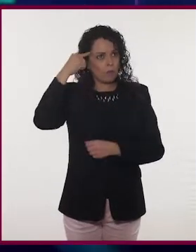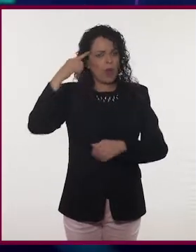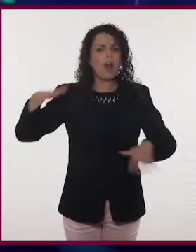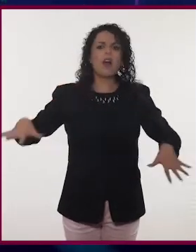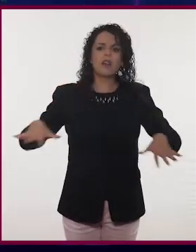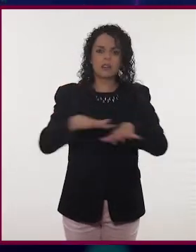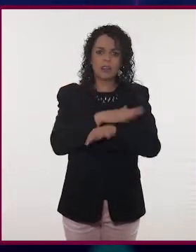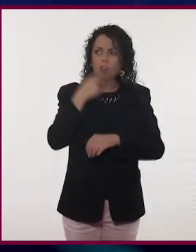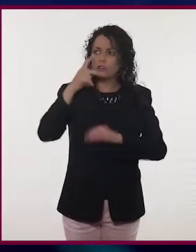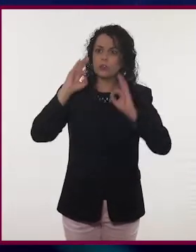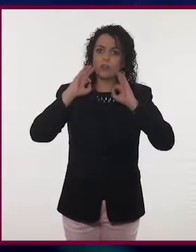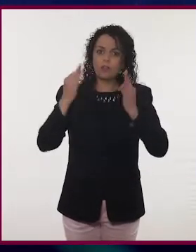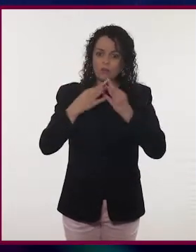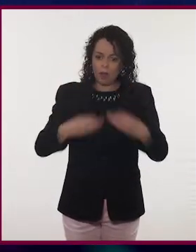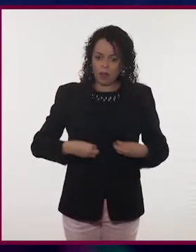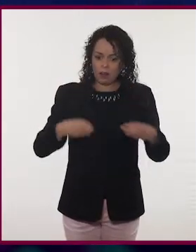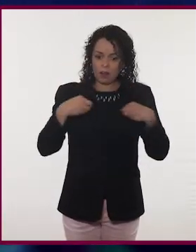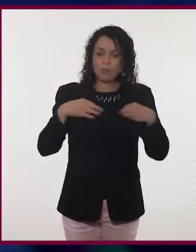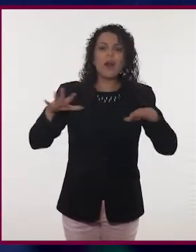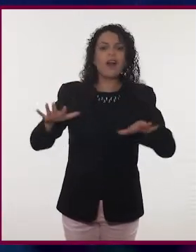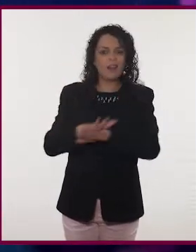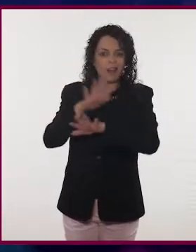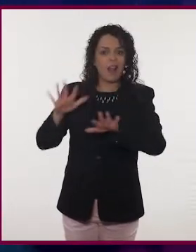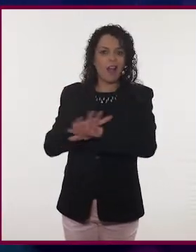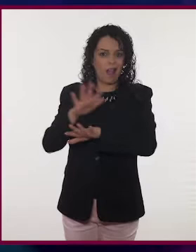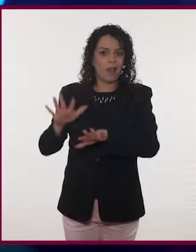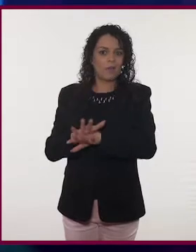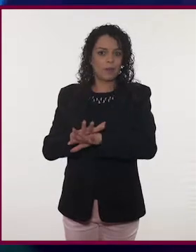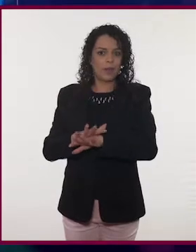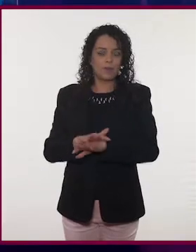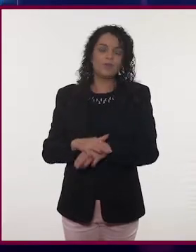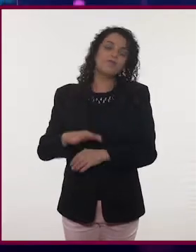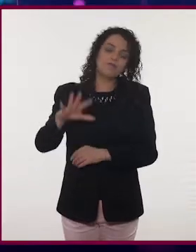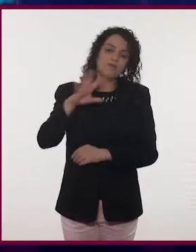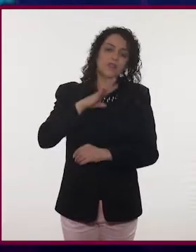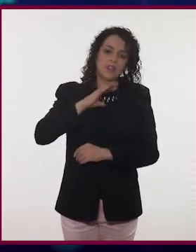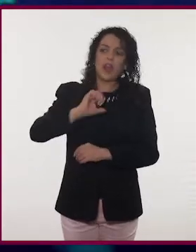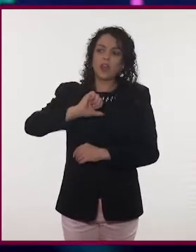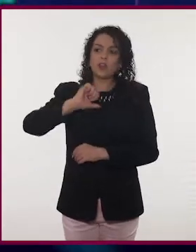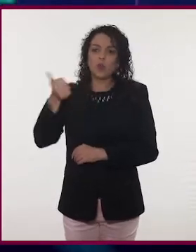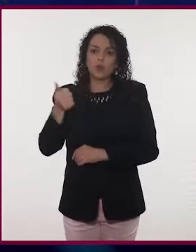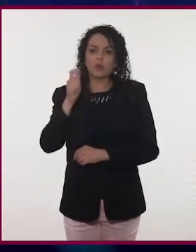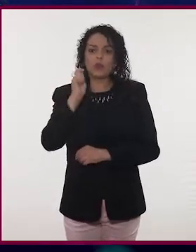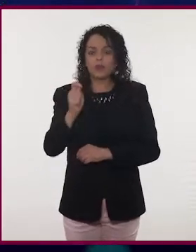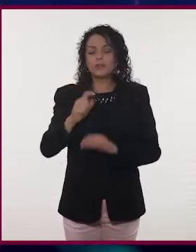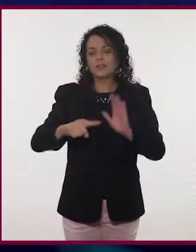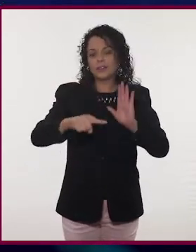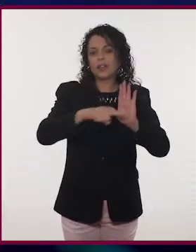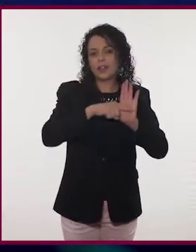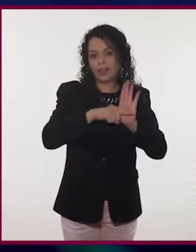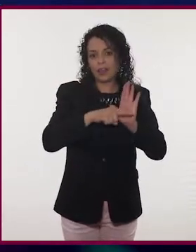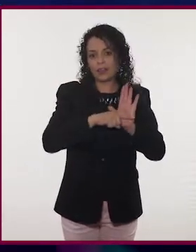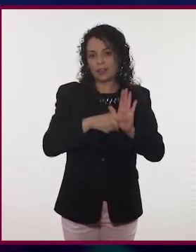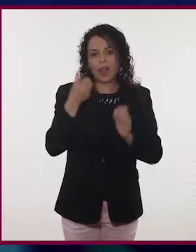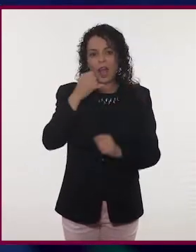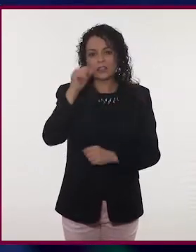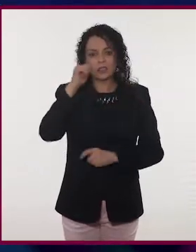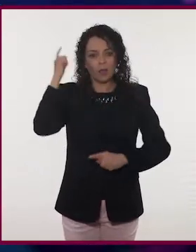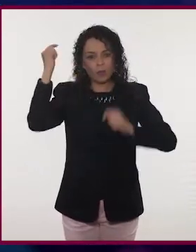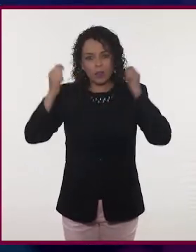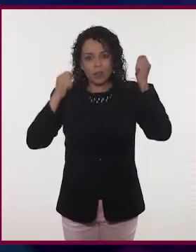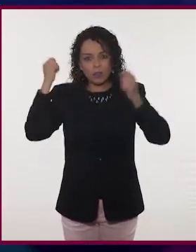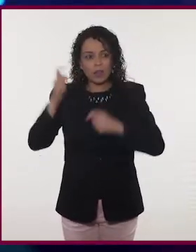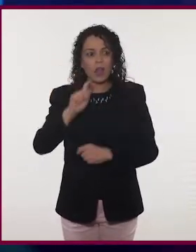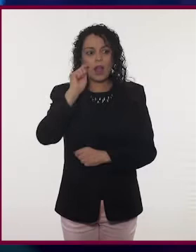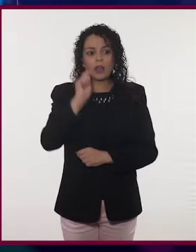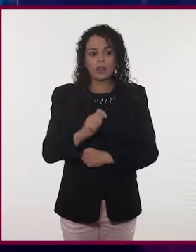sus hábitos en el día a día. Puede tener desventajas, como todo turismo. Siempre el turismo tiene el problema de la huella de